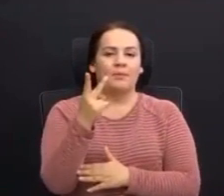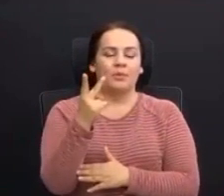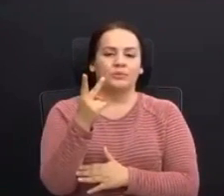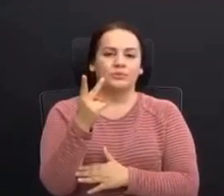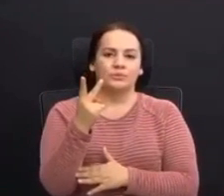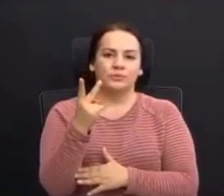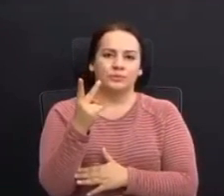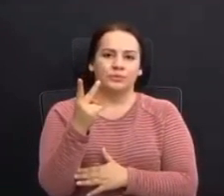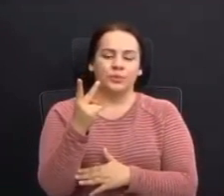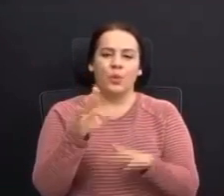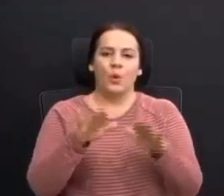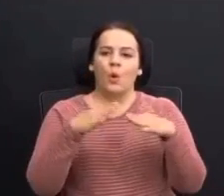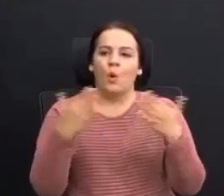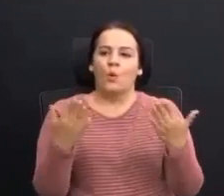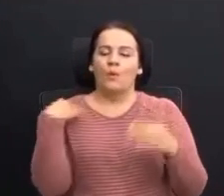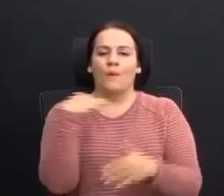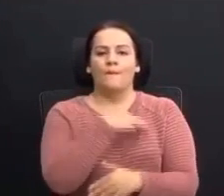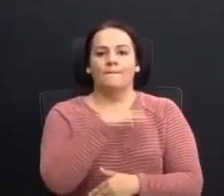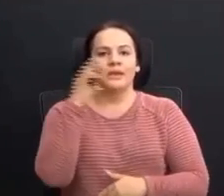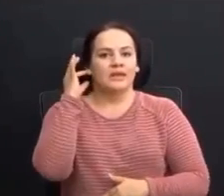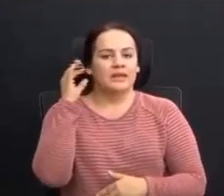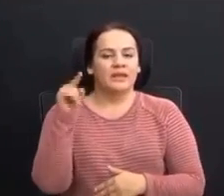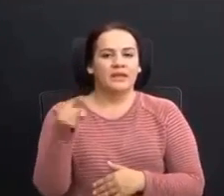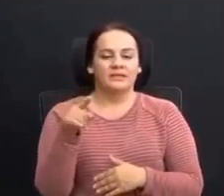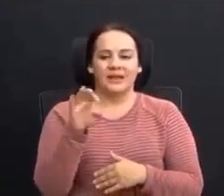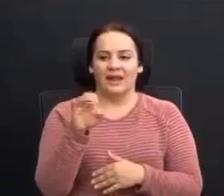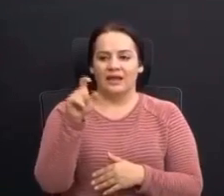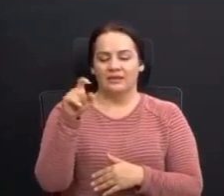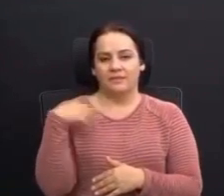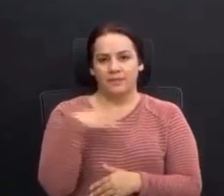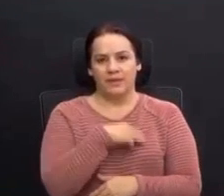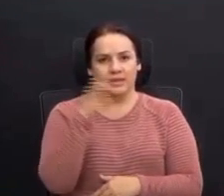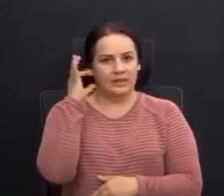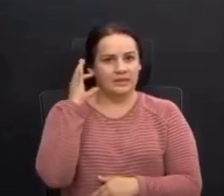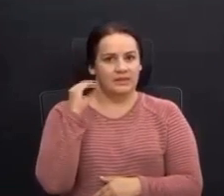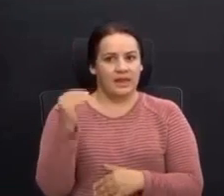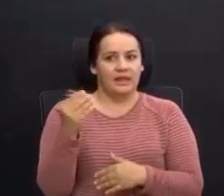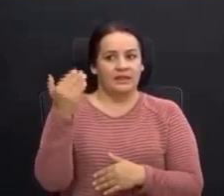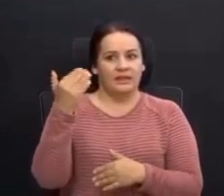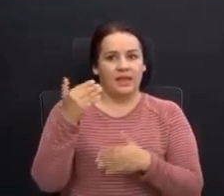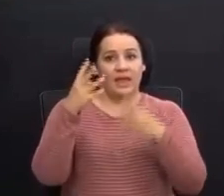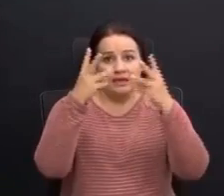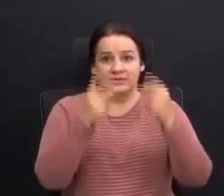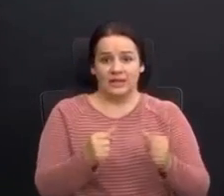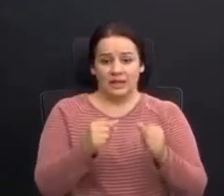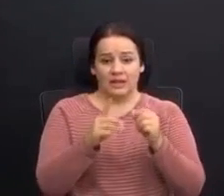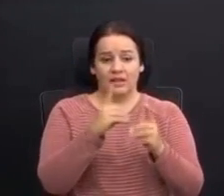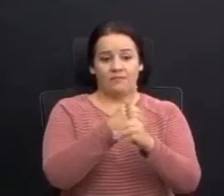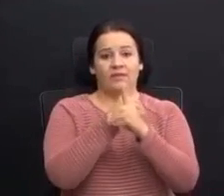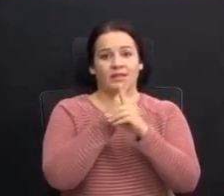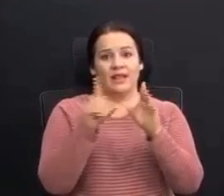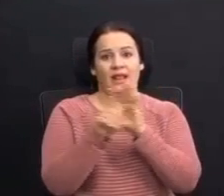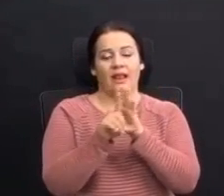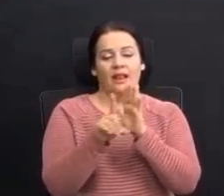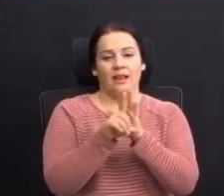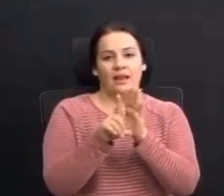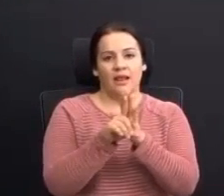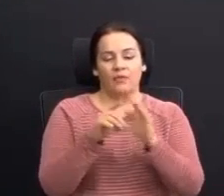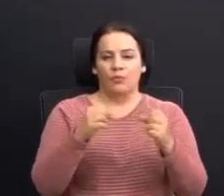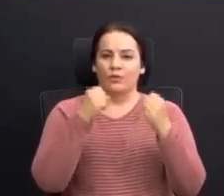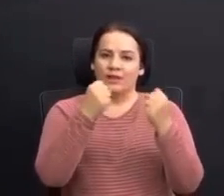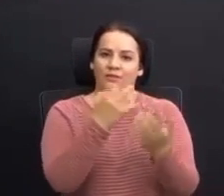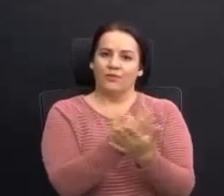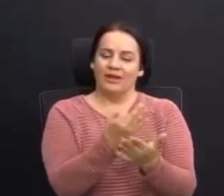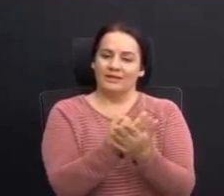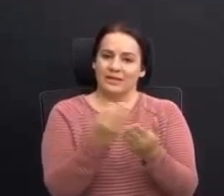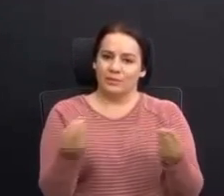por un lado, la ministra defendía a la ex ministra de Hacienda, defendía la ley de fortalecimiento de las finanzas públicas y luego iba Víctor